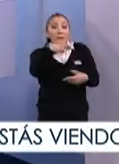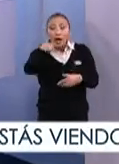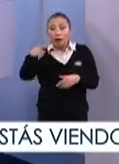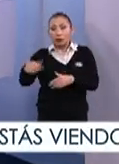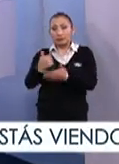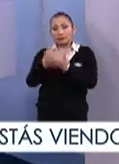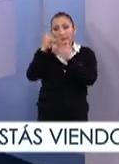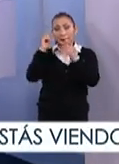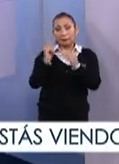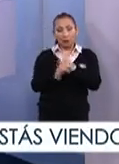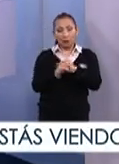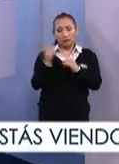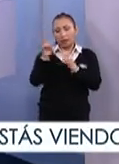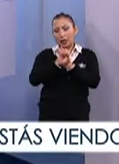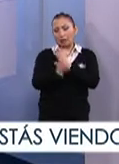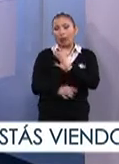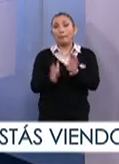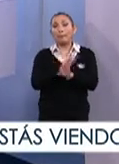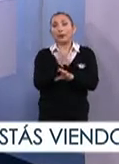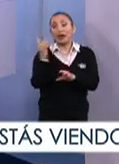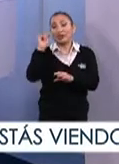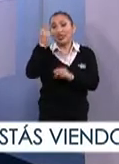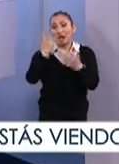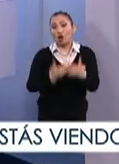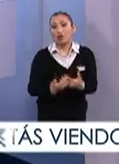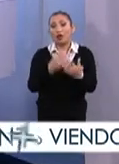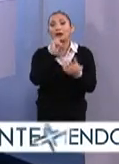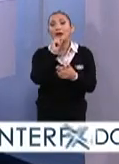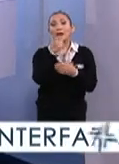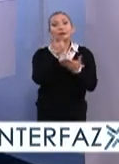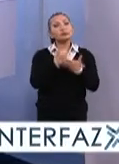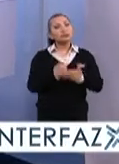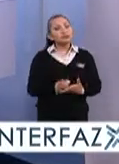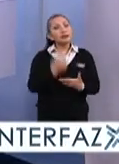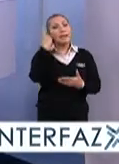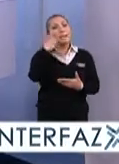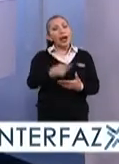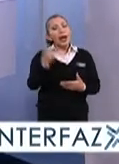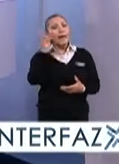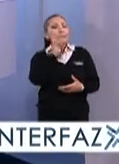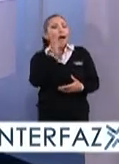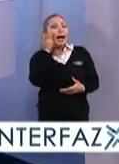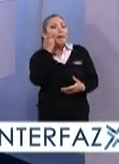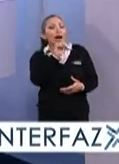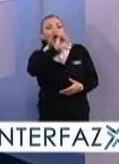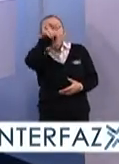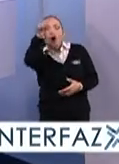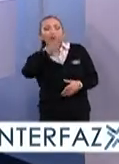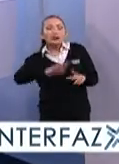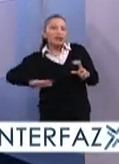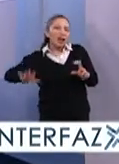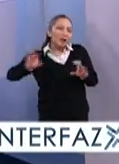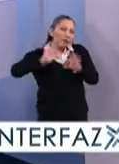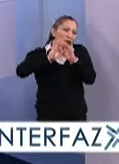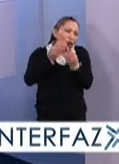ayudar. Bueno, pues este es un solo ejemplo, porque la tecnología también nos ayuda a experimentar en otros